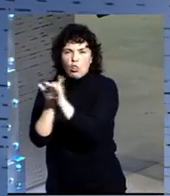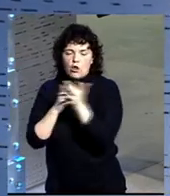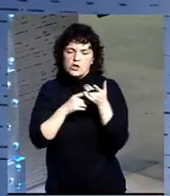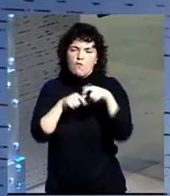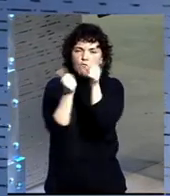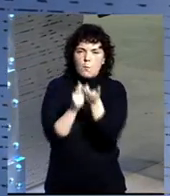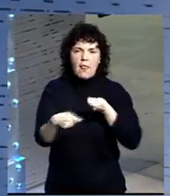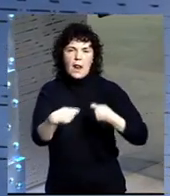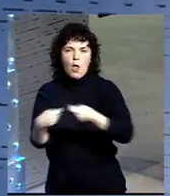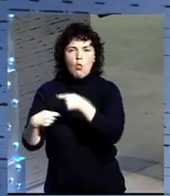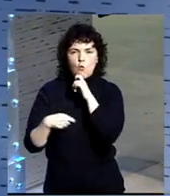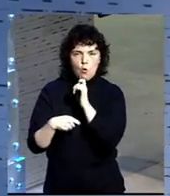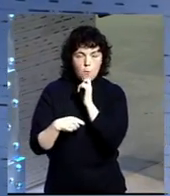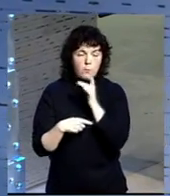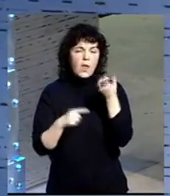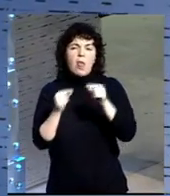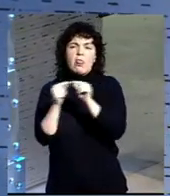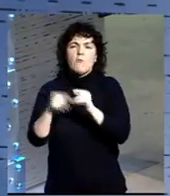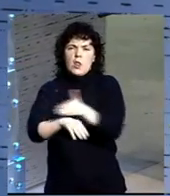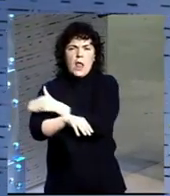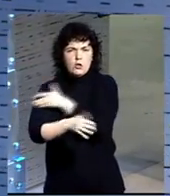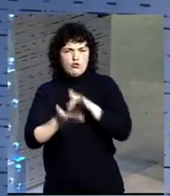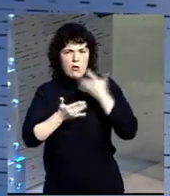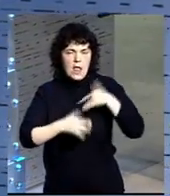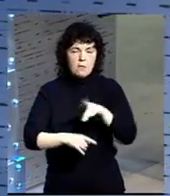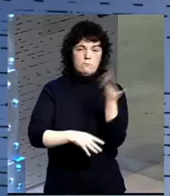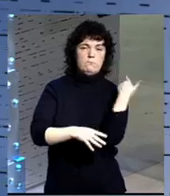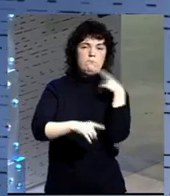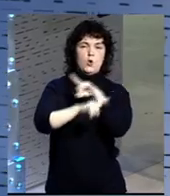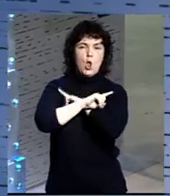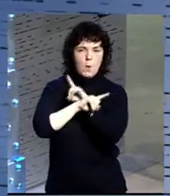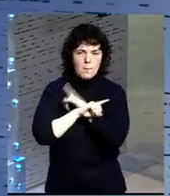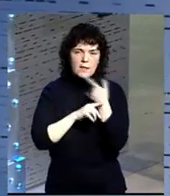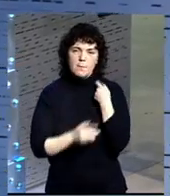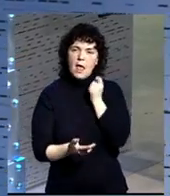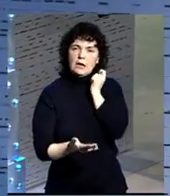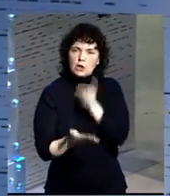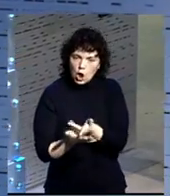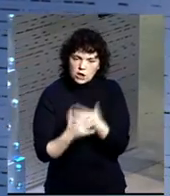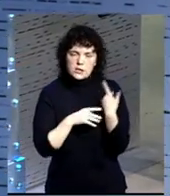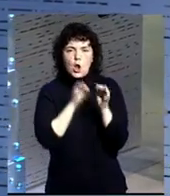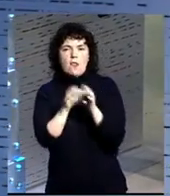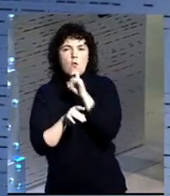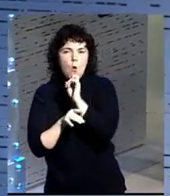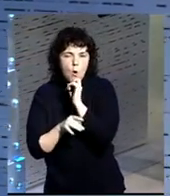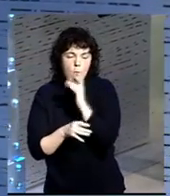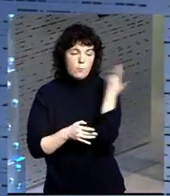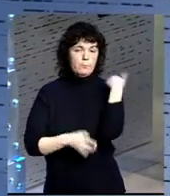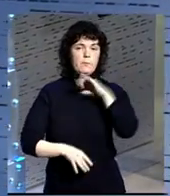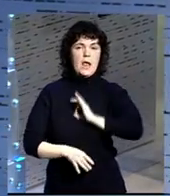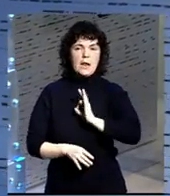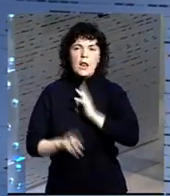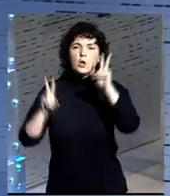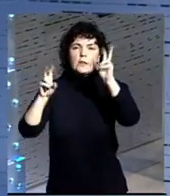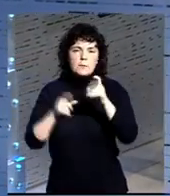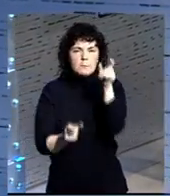¿no? Hemos tenido otros debates anteriormente, en noviembre sobre los retos que esto plantea en las organizaciones, en el mes de enero sobre